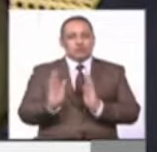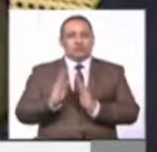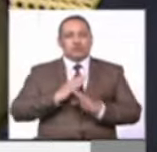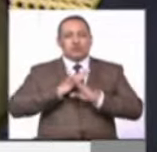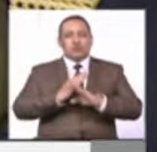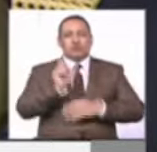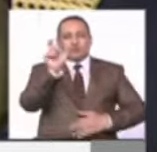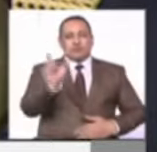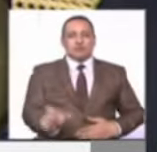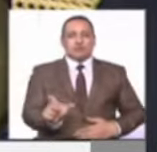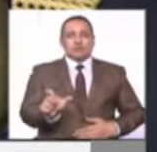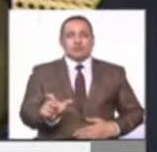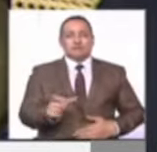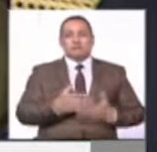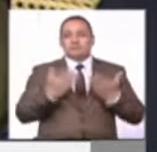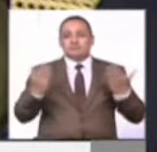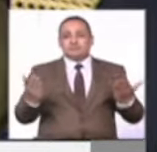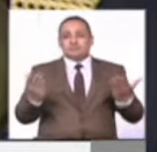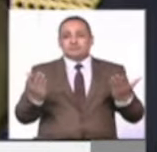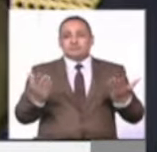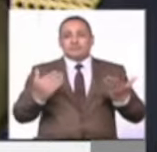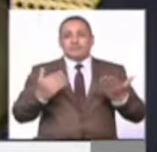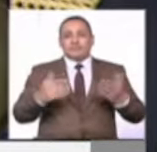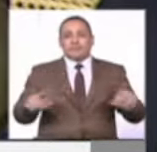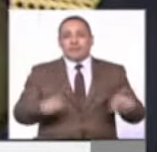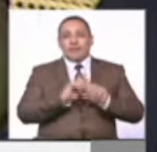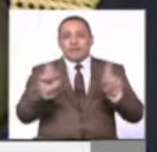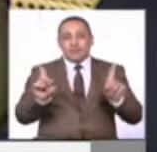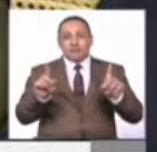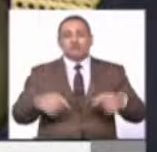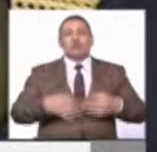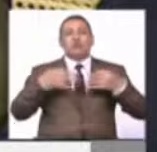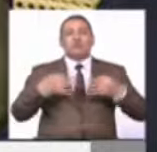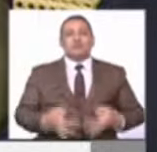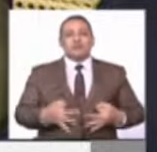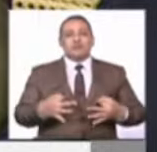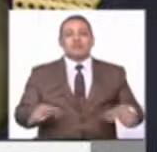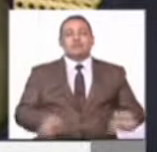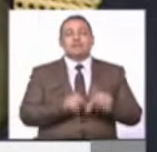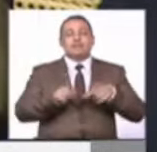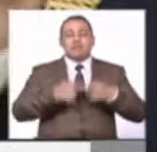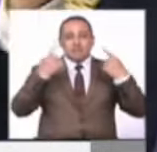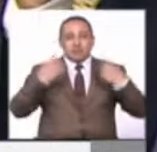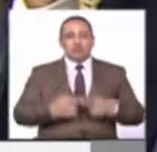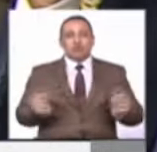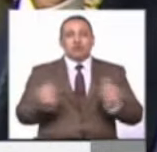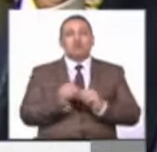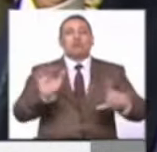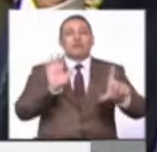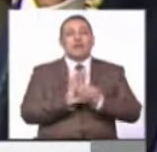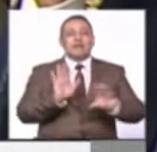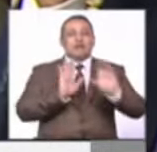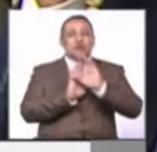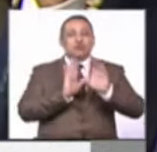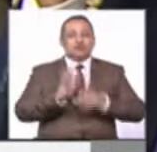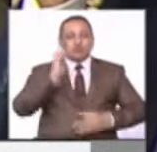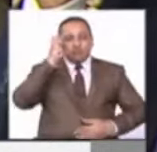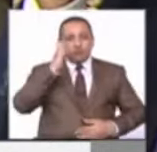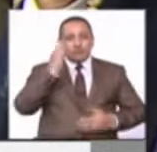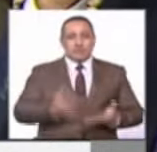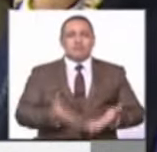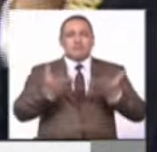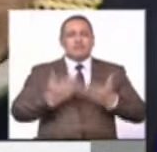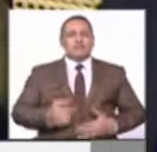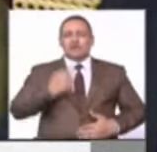señor y bueno mi función la cumplí de acuerdo a lo que la ley y la Constitución me manda